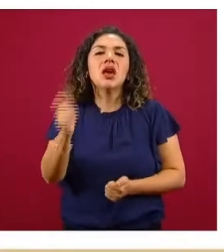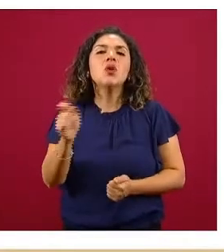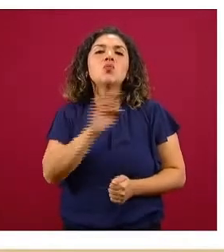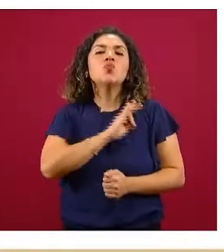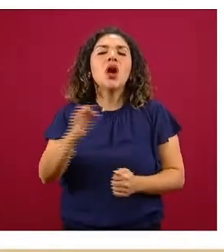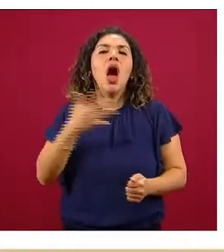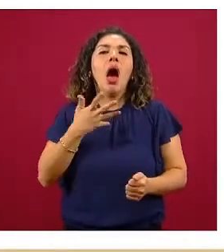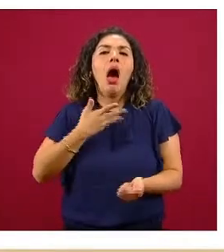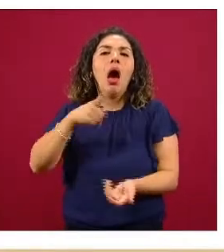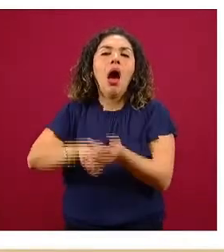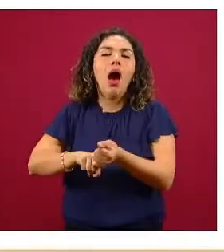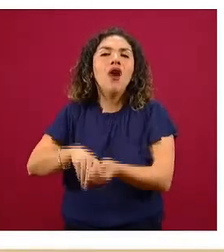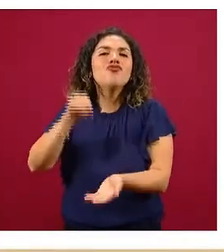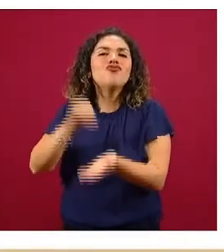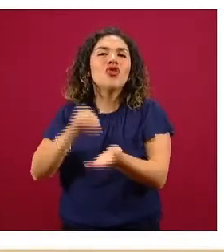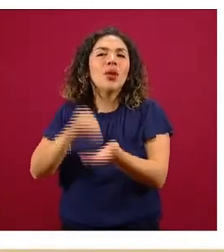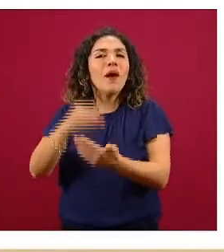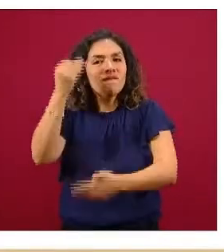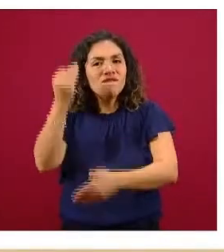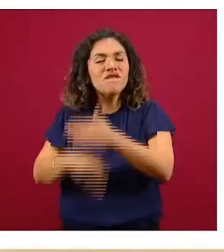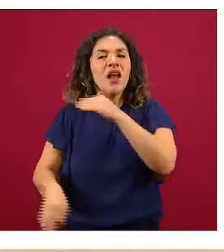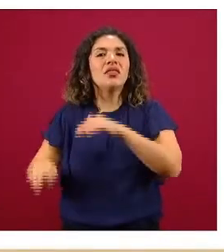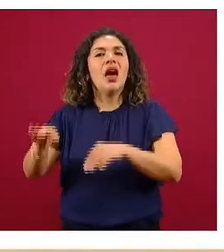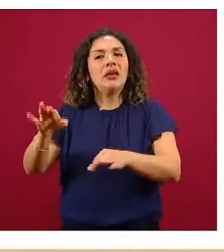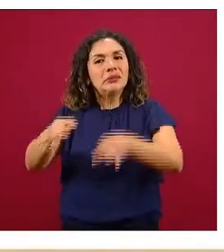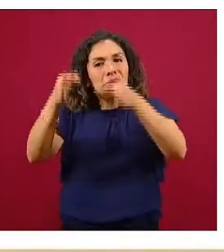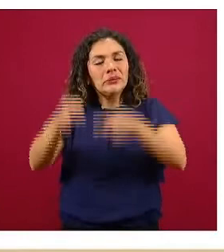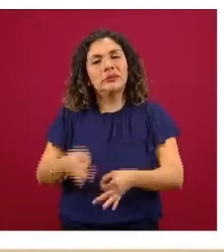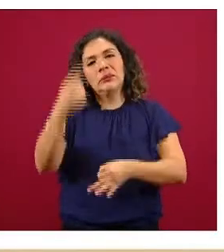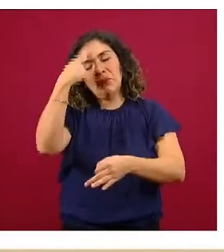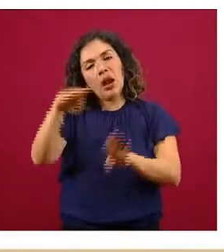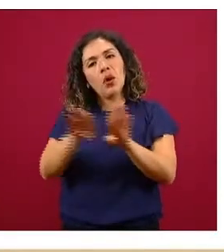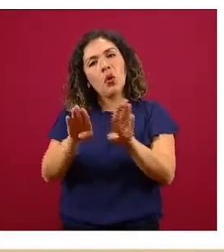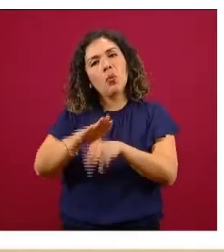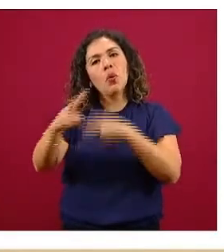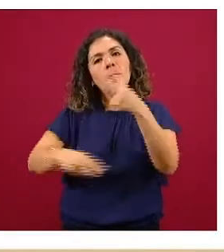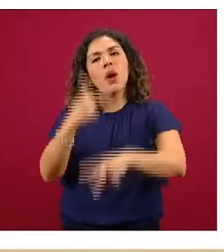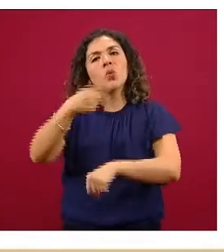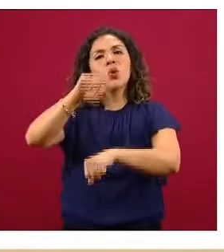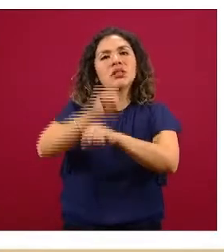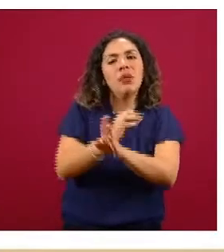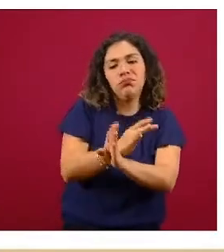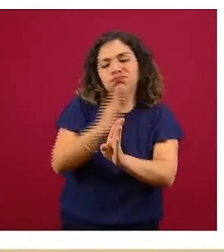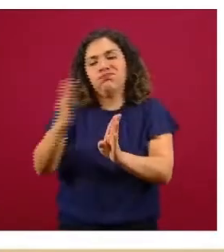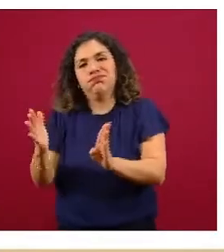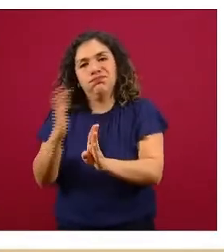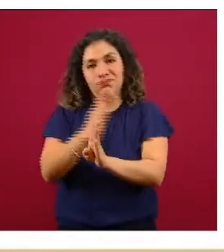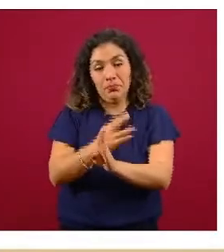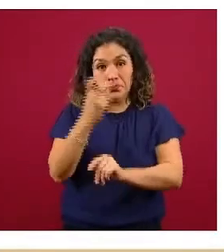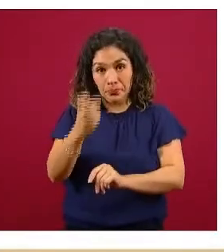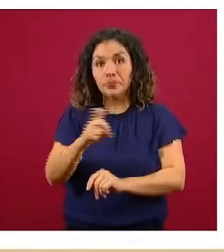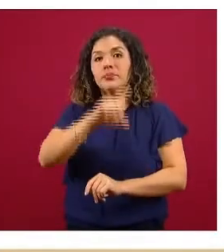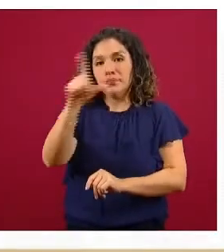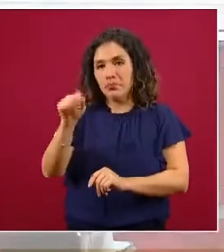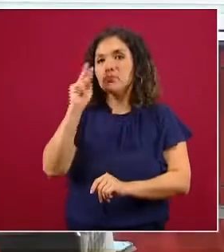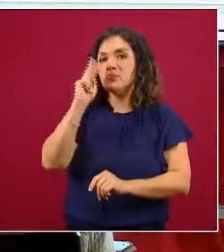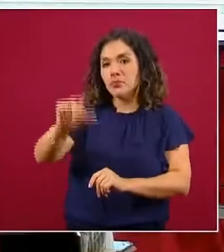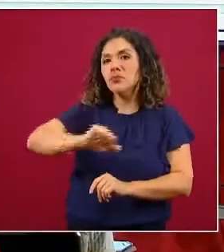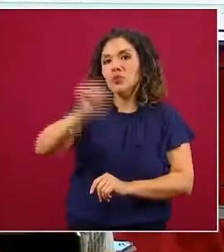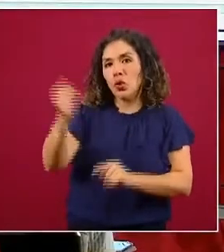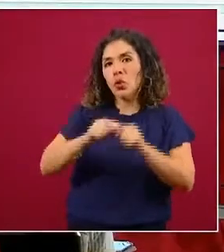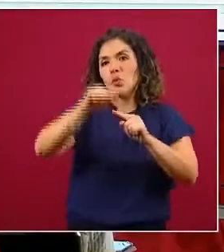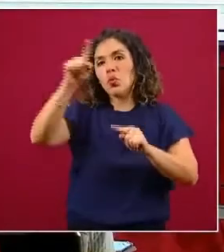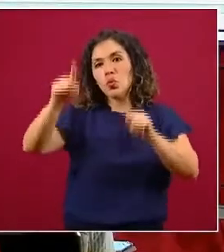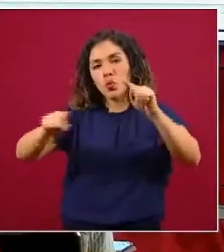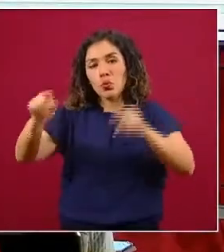podríamos tener todavía ahí una estabilidad en el comportamiento de una semana a la otra. Ahorita lo vamos a ver en la curva de estimados,